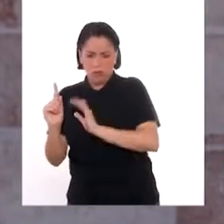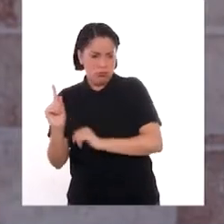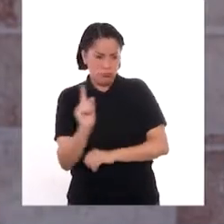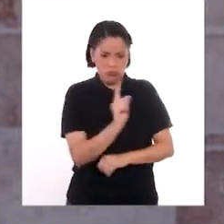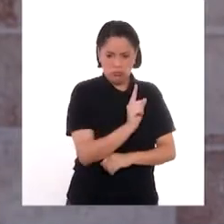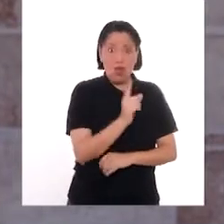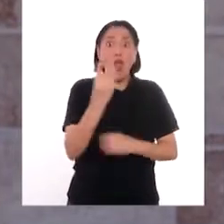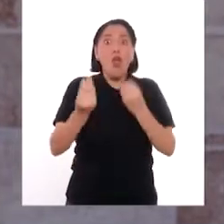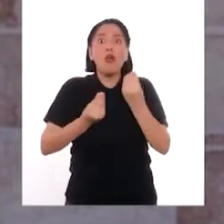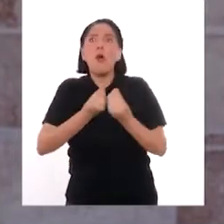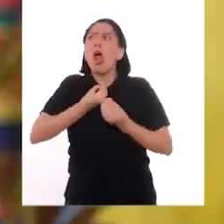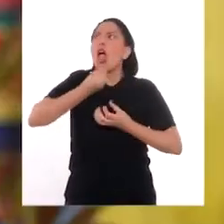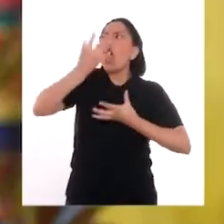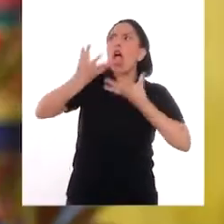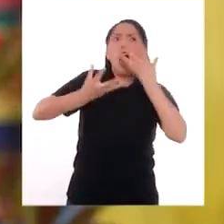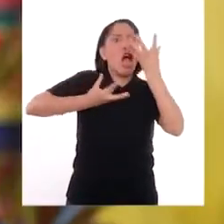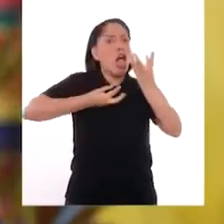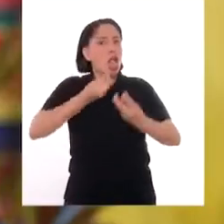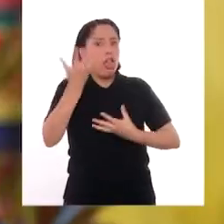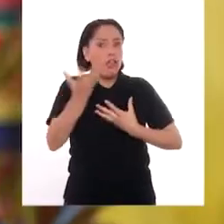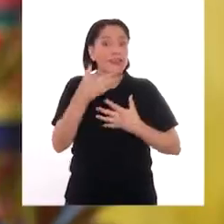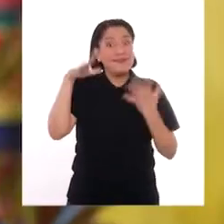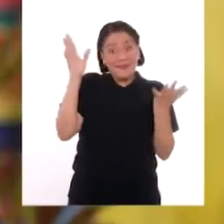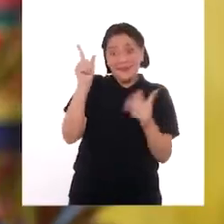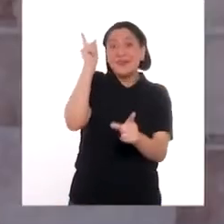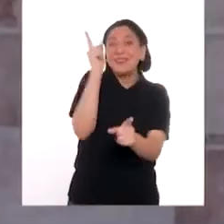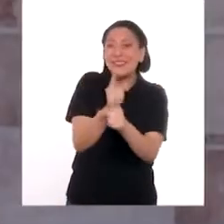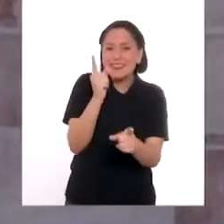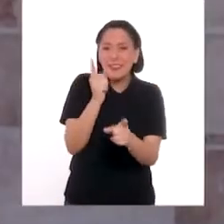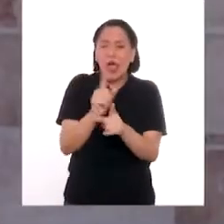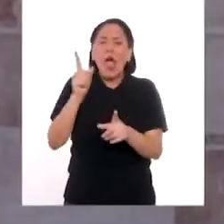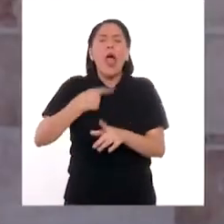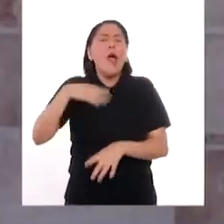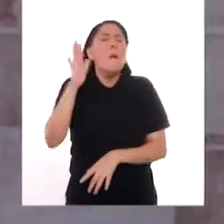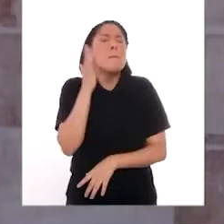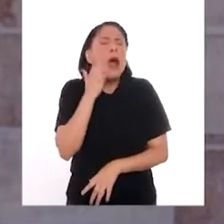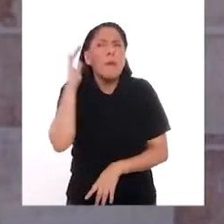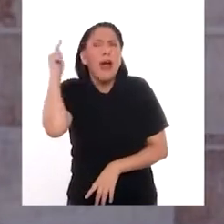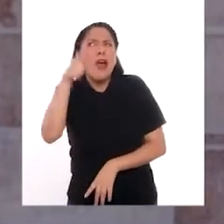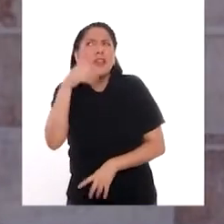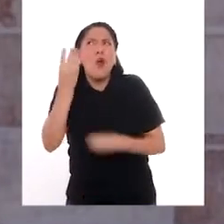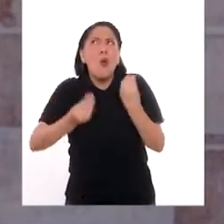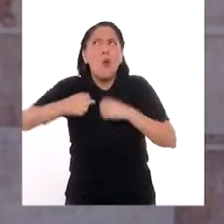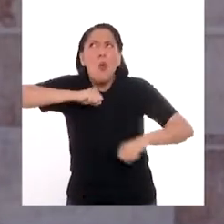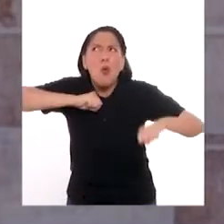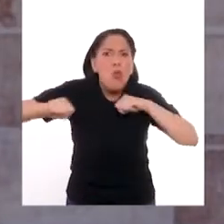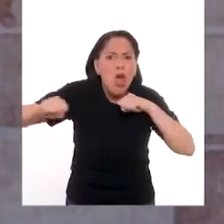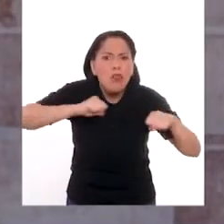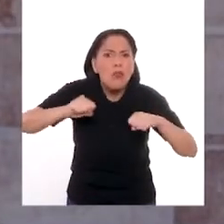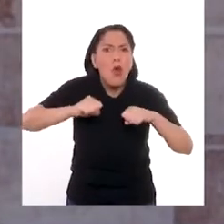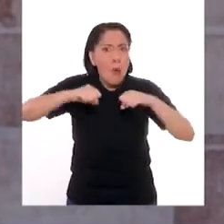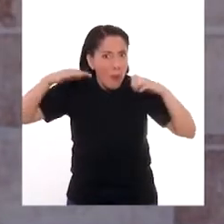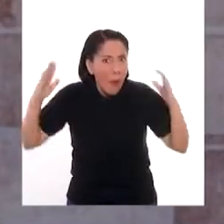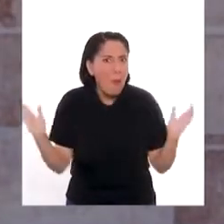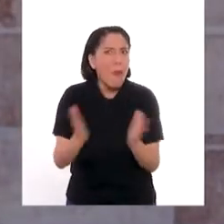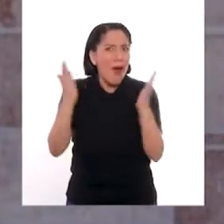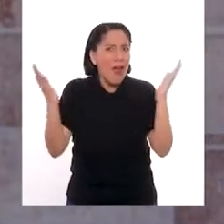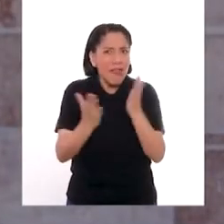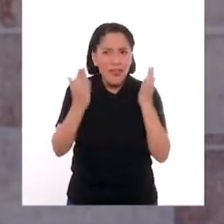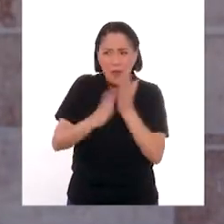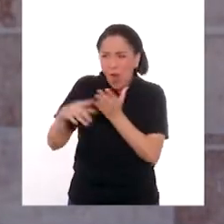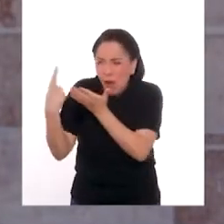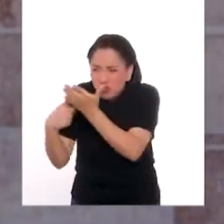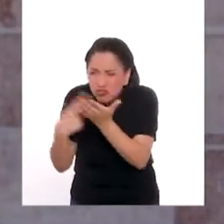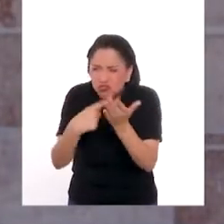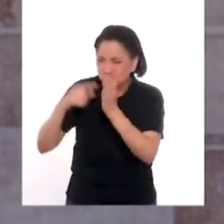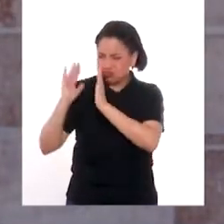interpretar y cómo será su voz. Así es, Karen. Mamá, me he dado cuenta de que esta es una gran actividad para promover la